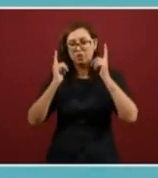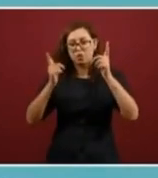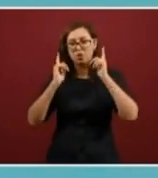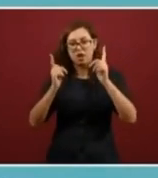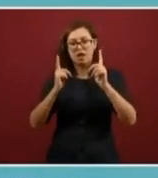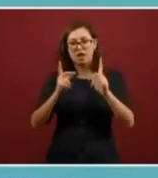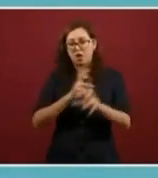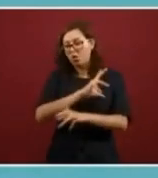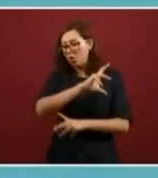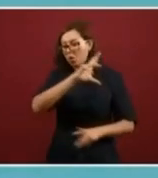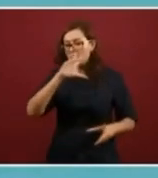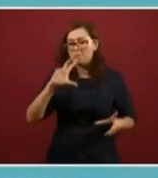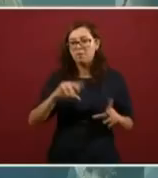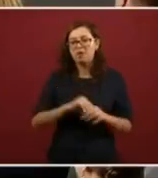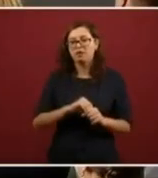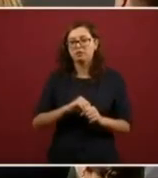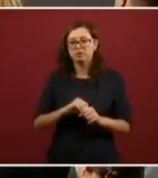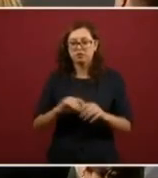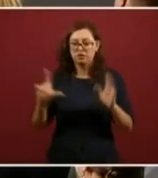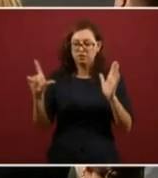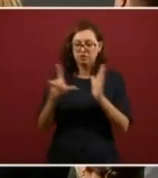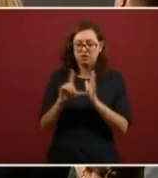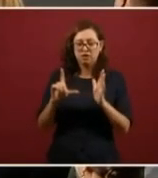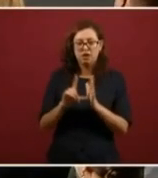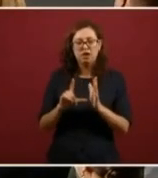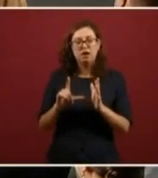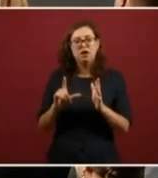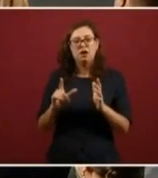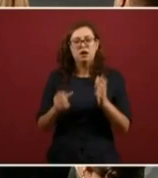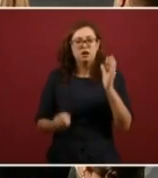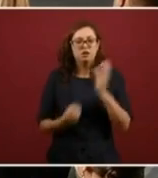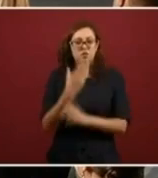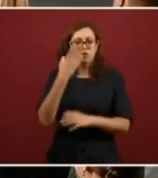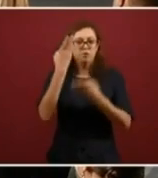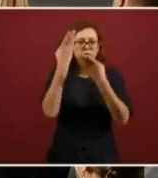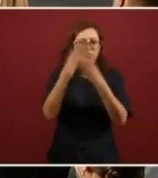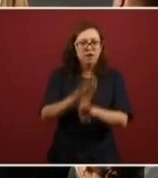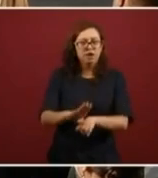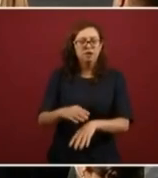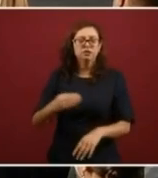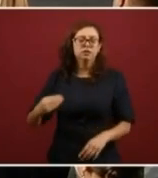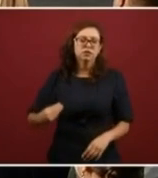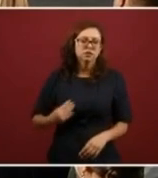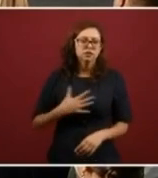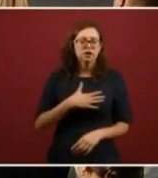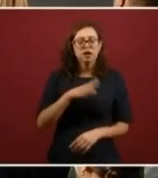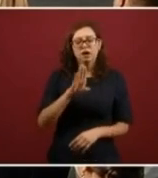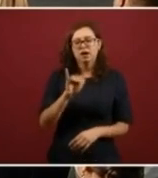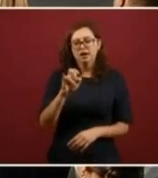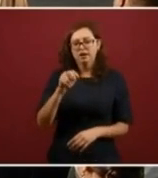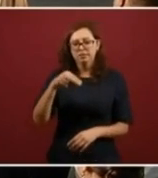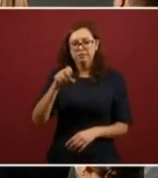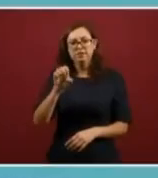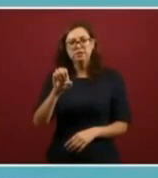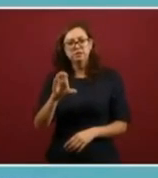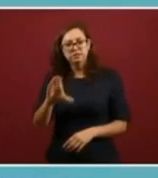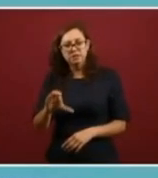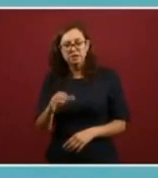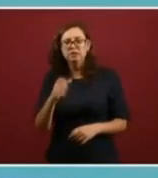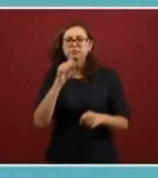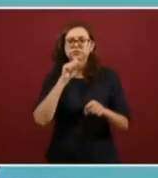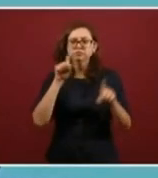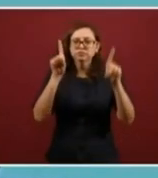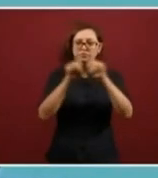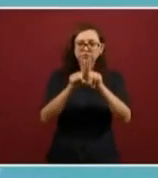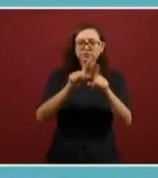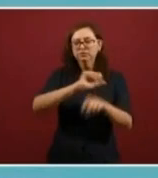parte de los casos la tarjeta del bienestar donde se depositarán los recursos. Y de nueva cuenta, como en el resto